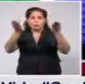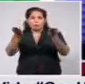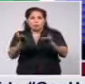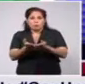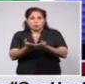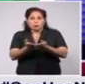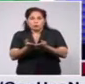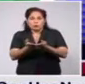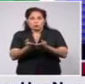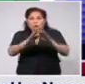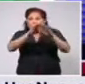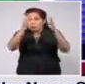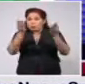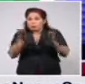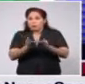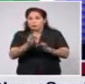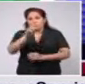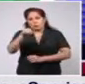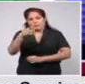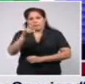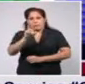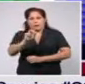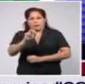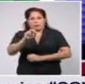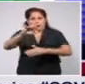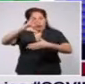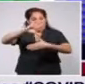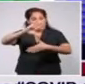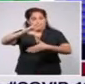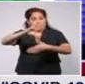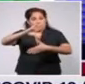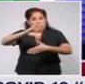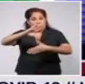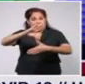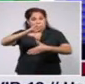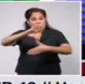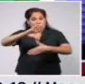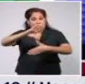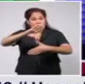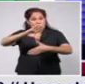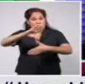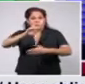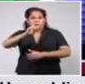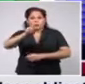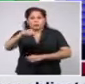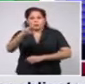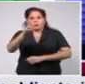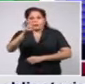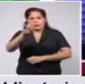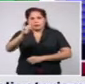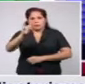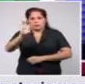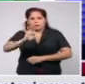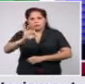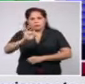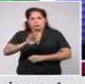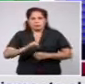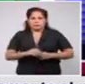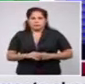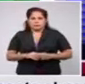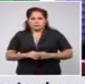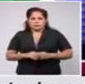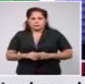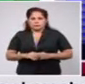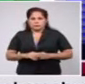de 2,20%, y la región de las Américas, que es de 2,39%.